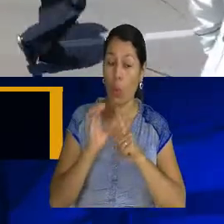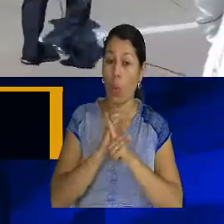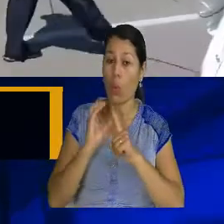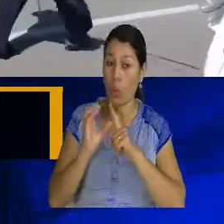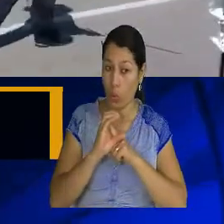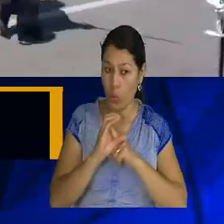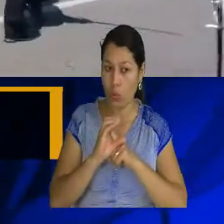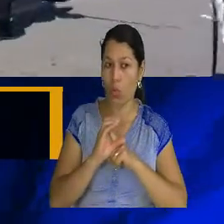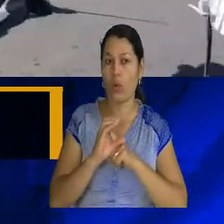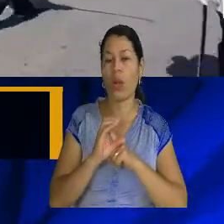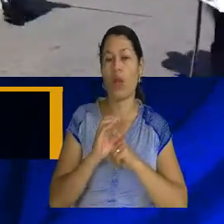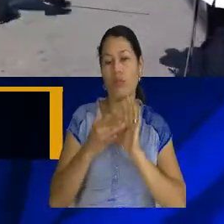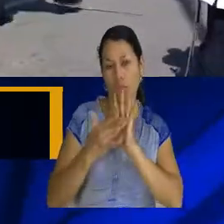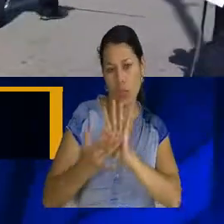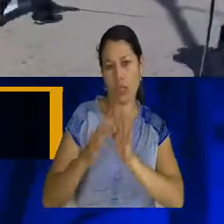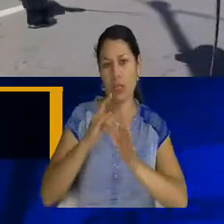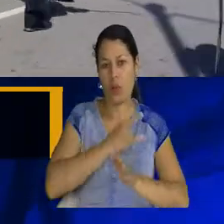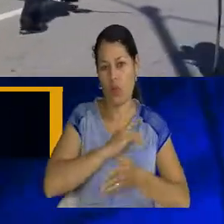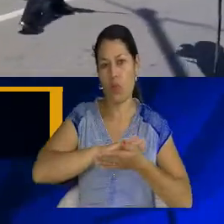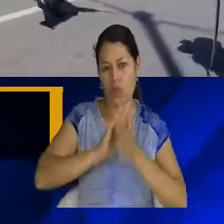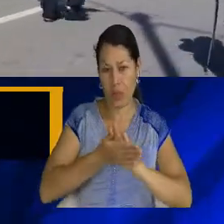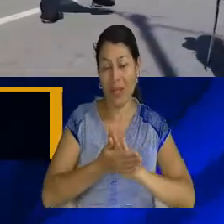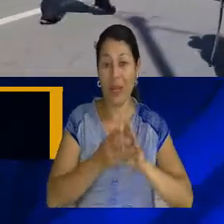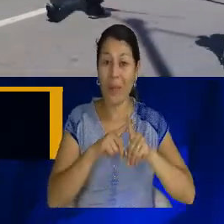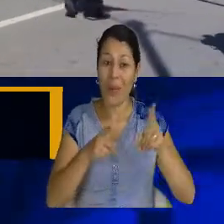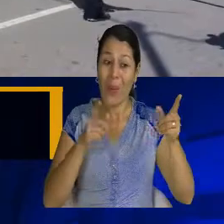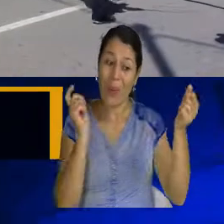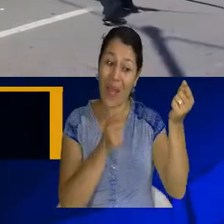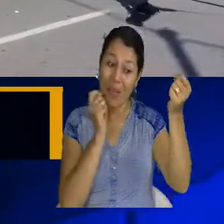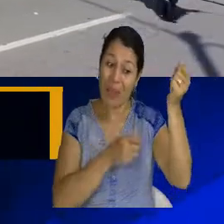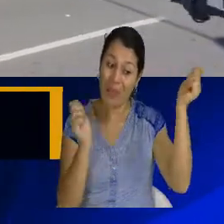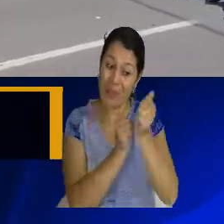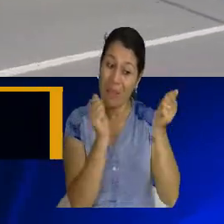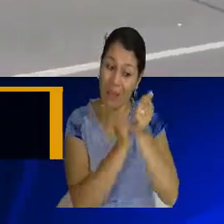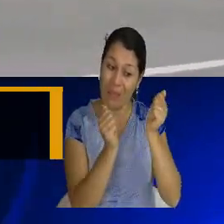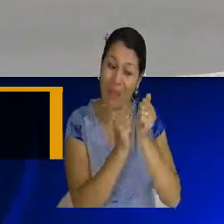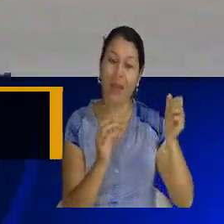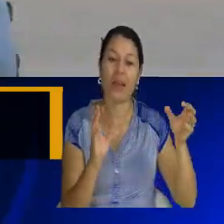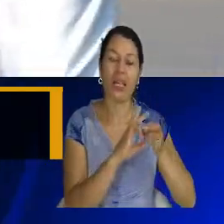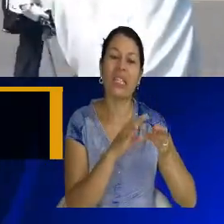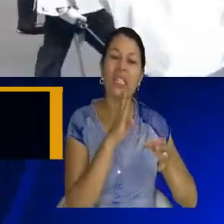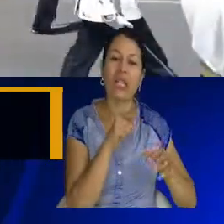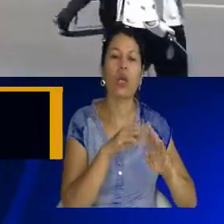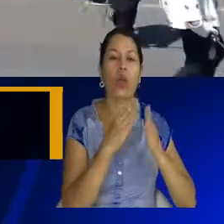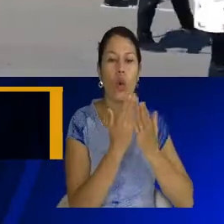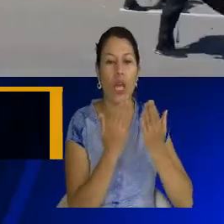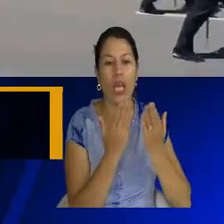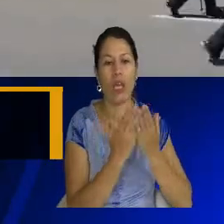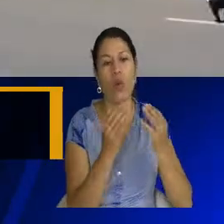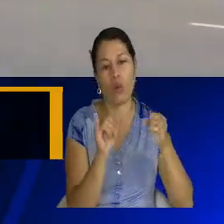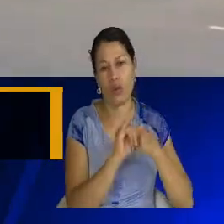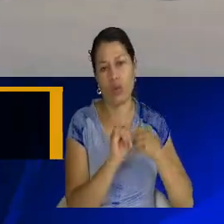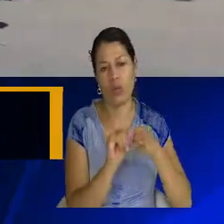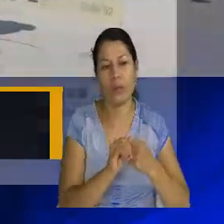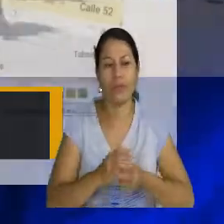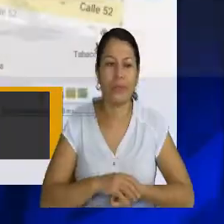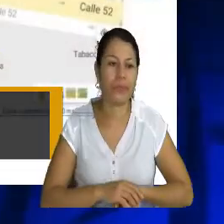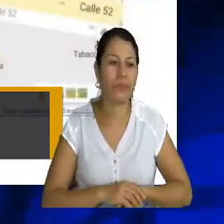cierra. Siempre ha sido así, ¿no? Espectacular. Nos quedaron pendientes otros croquis. ¿Cuáles? Por favor, vamos a ver